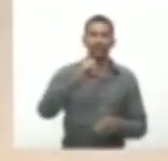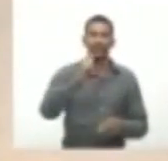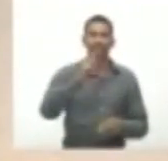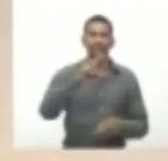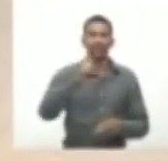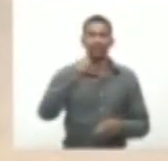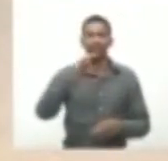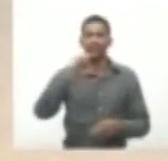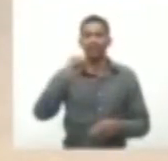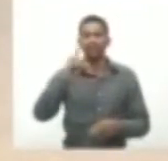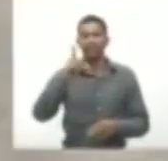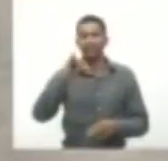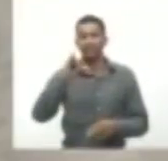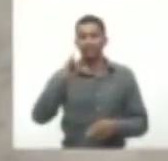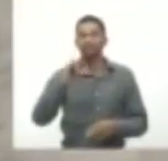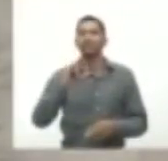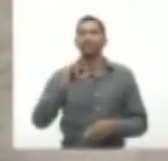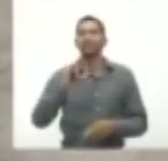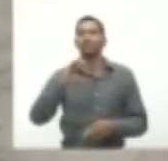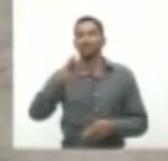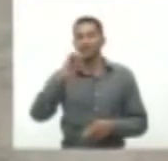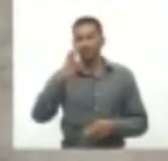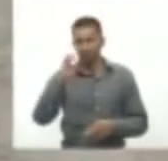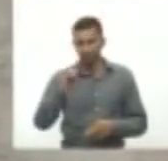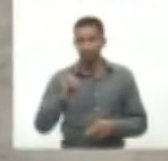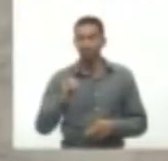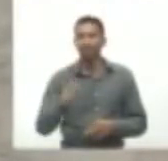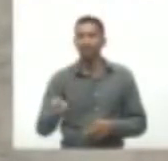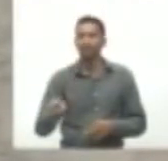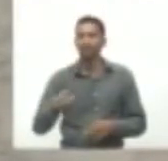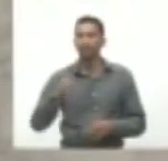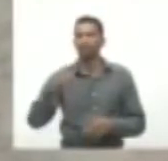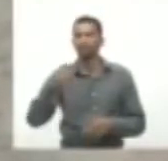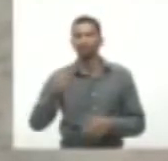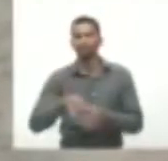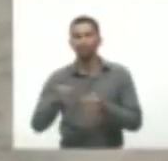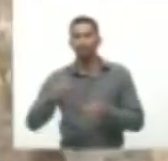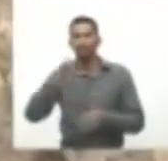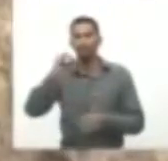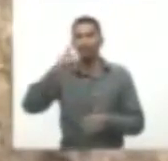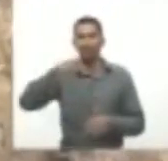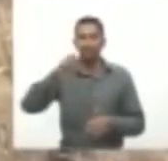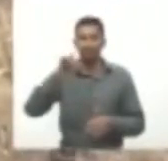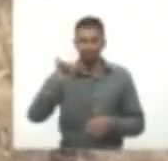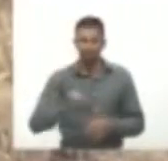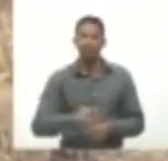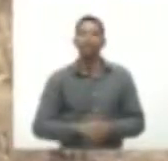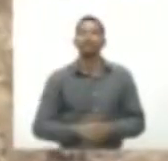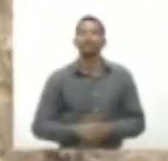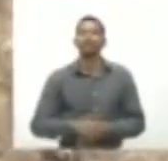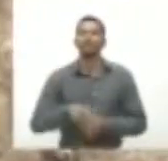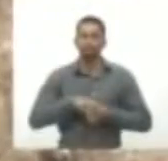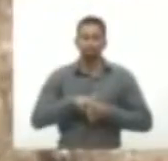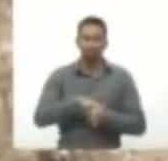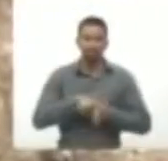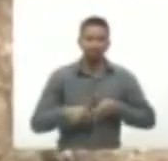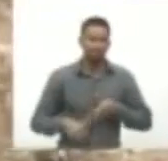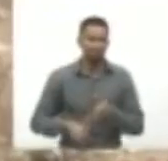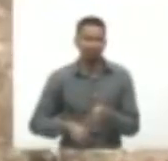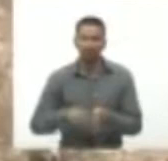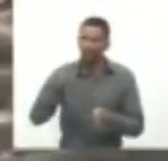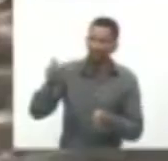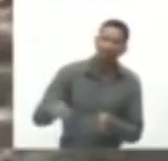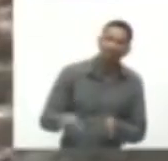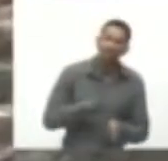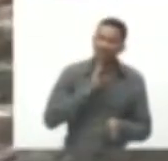Copey, en estribaciones de la Sierra Nevada. Hasta este sitio llegaron 2 personas quienes se movilizaban en una motocicleta y preguntaron por el líder cívico y,